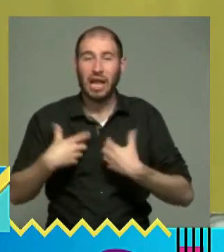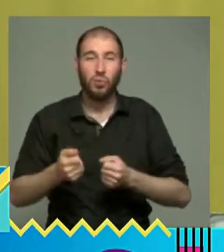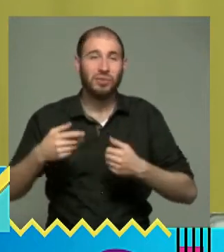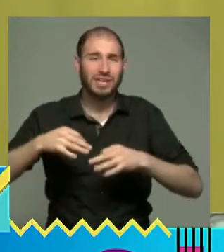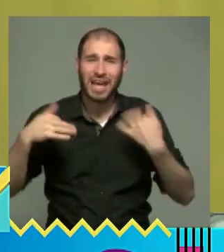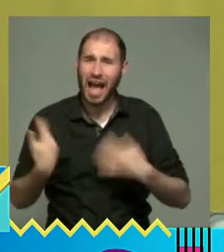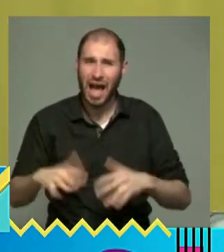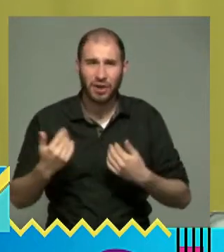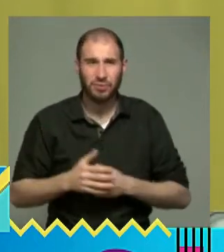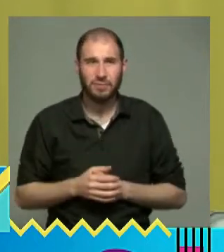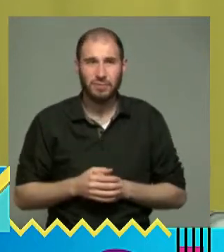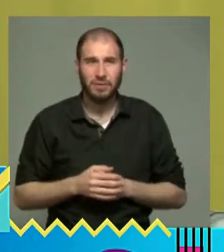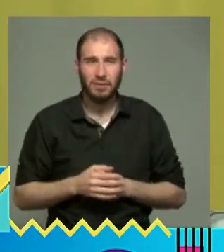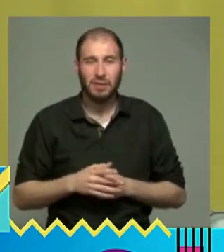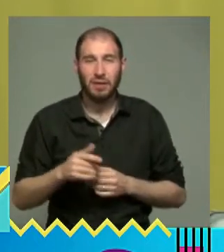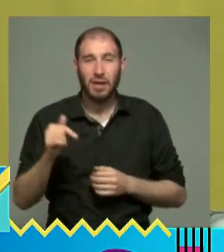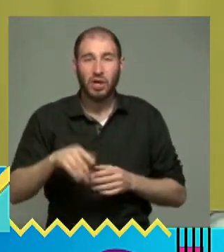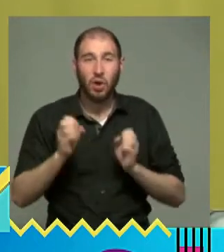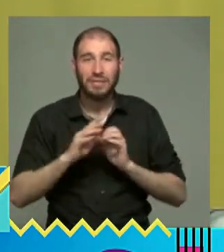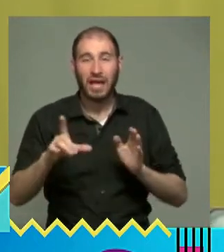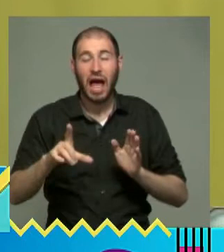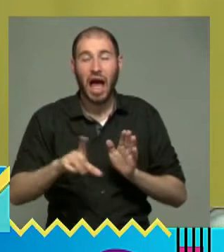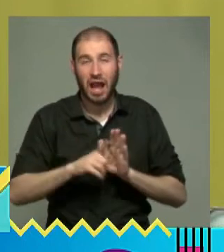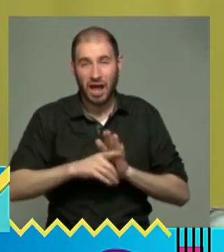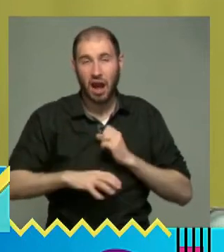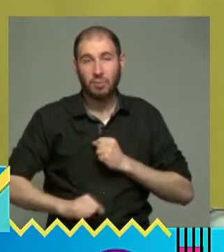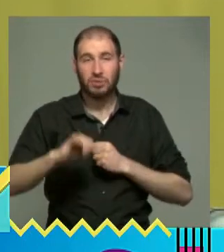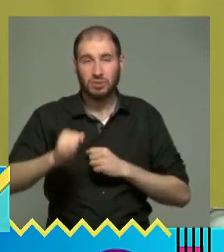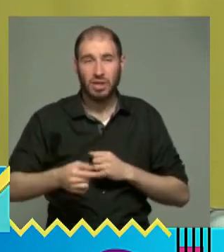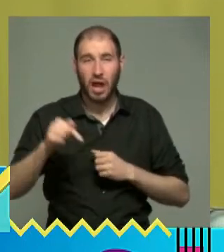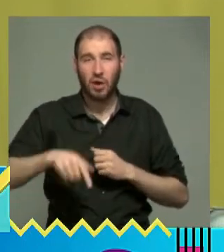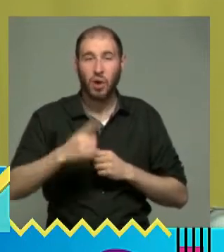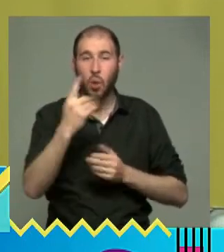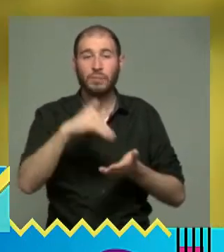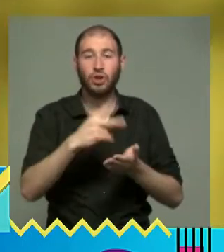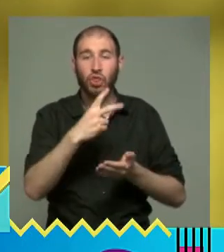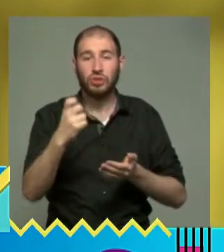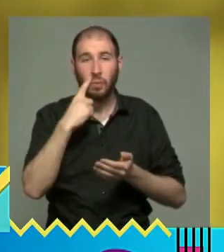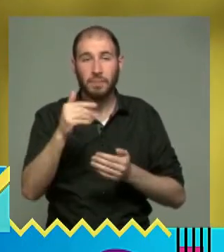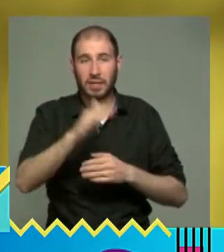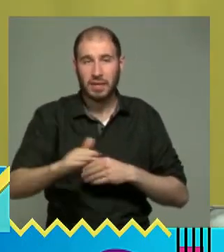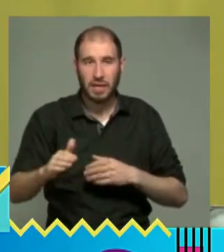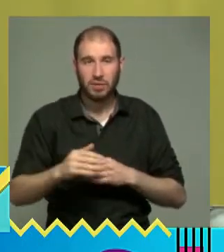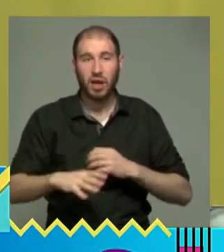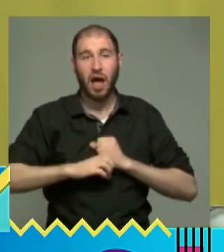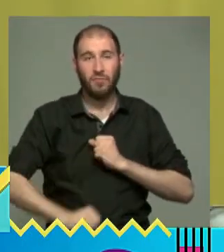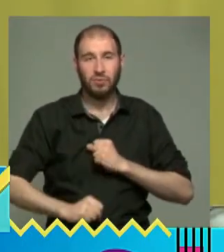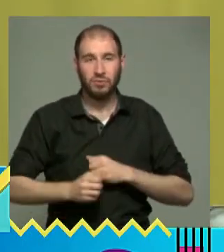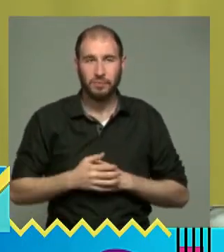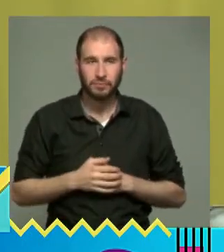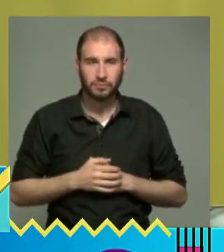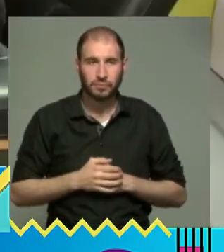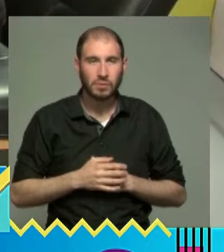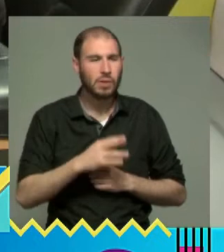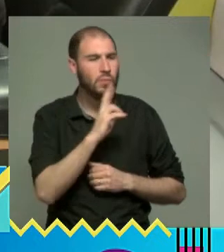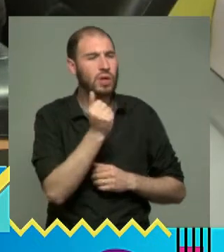salud. en donde a partir desde que legalizan el aborto, hoy 1.200.000 niños son abortados. ¿Y